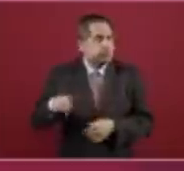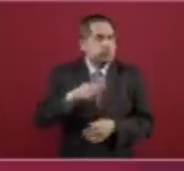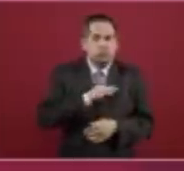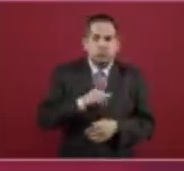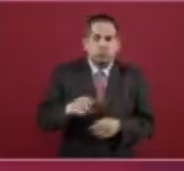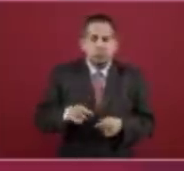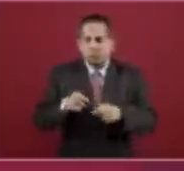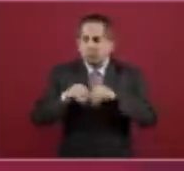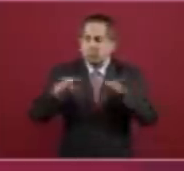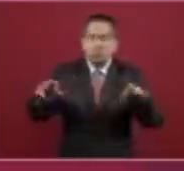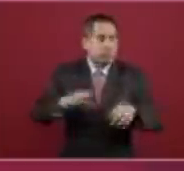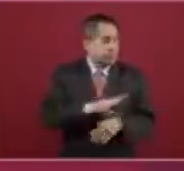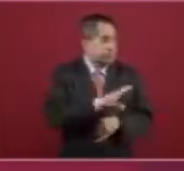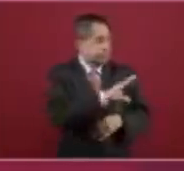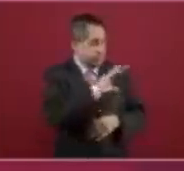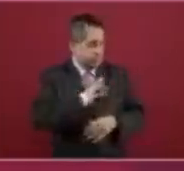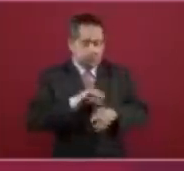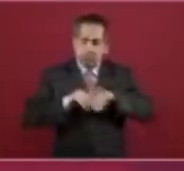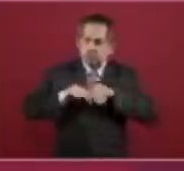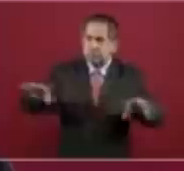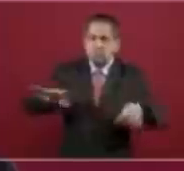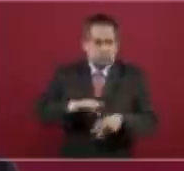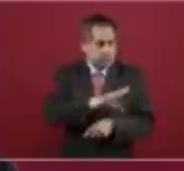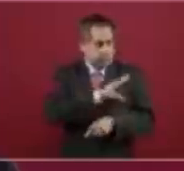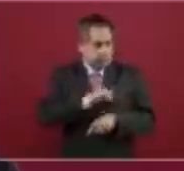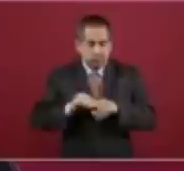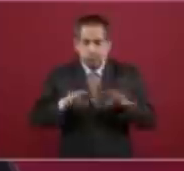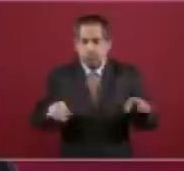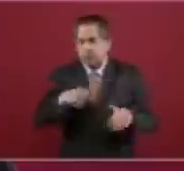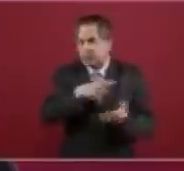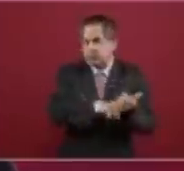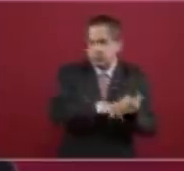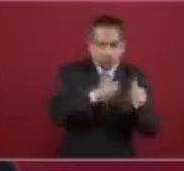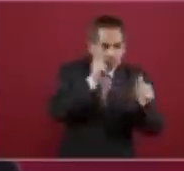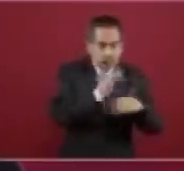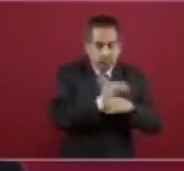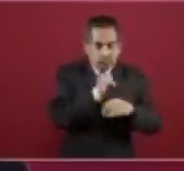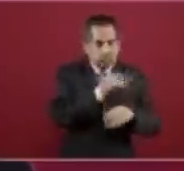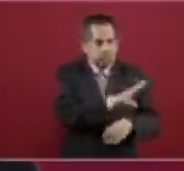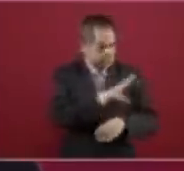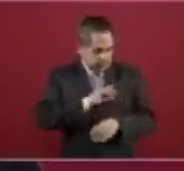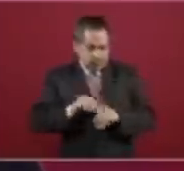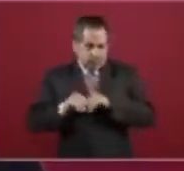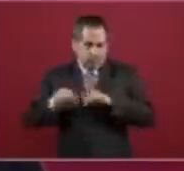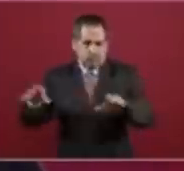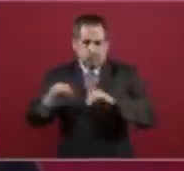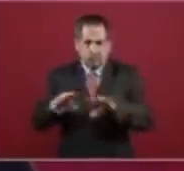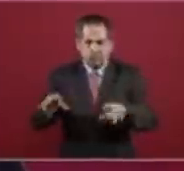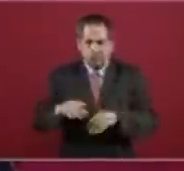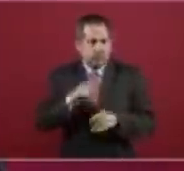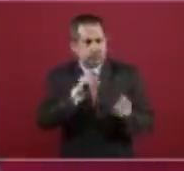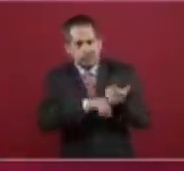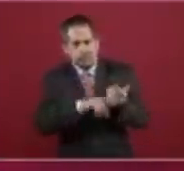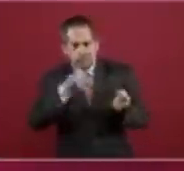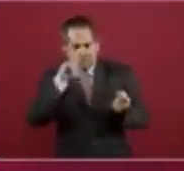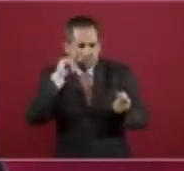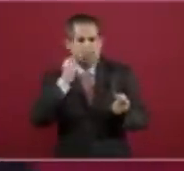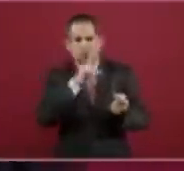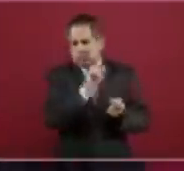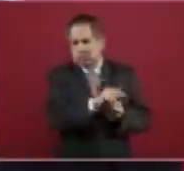darle voz a quienes no son escuchados o son ofendidos,